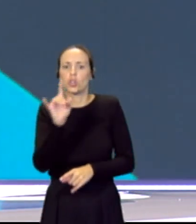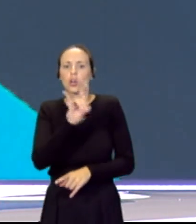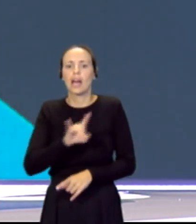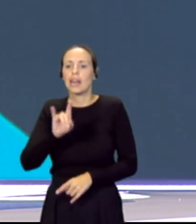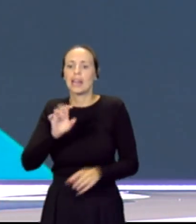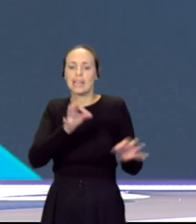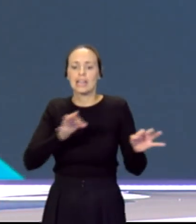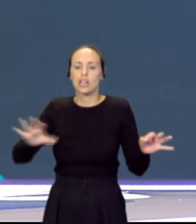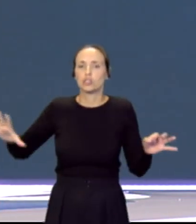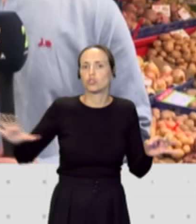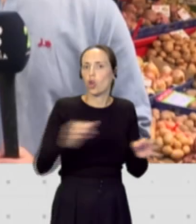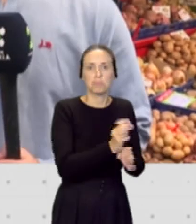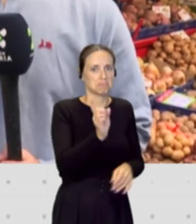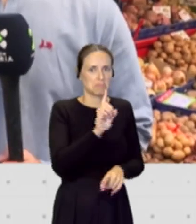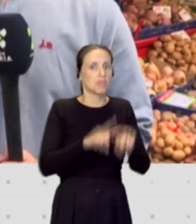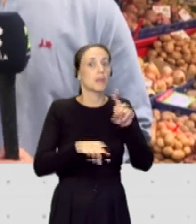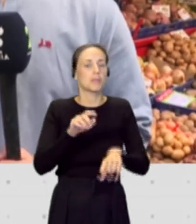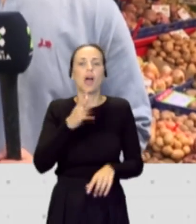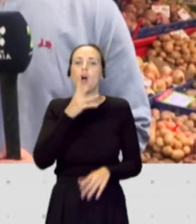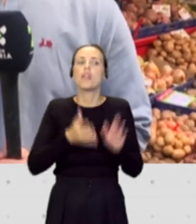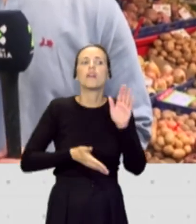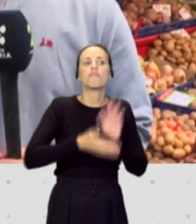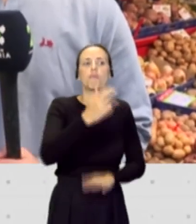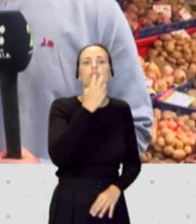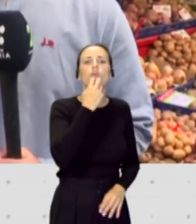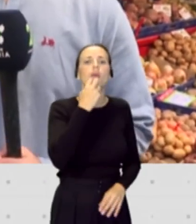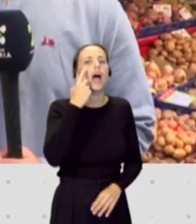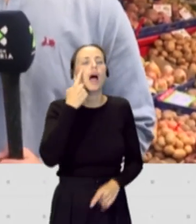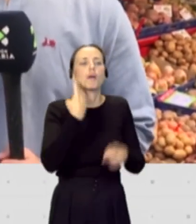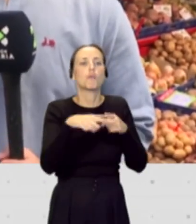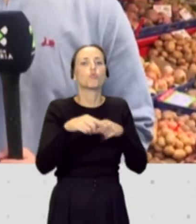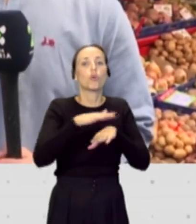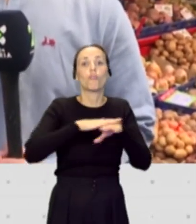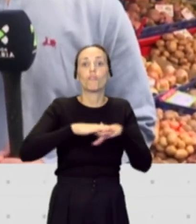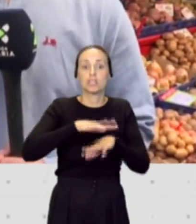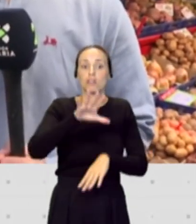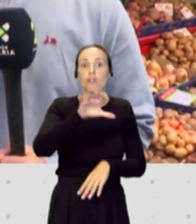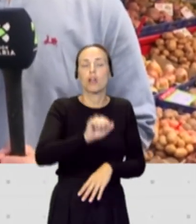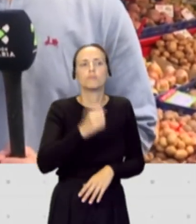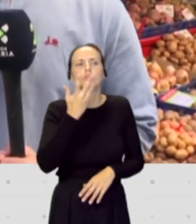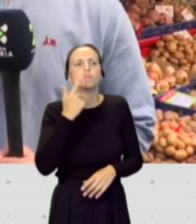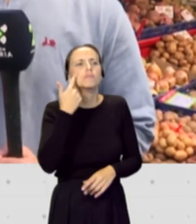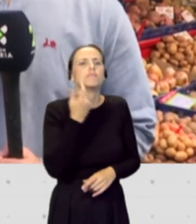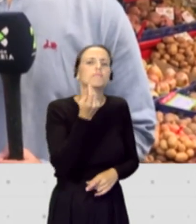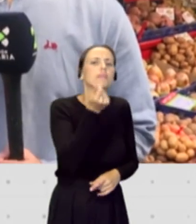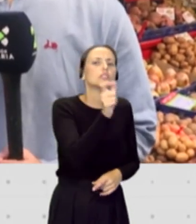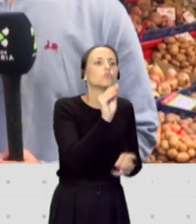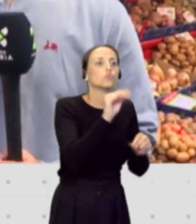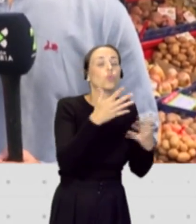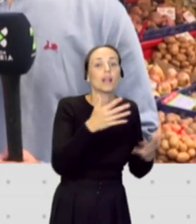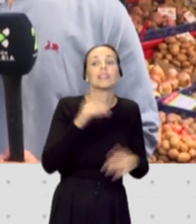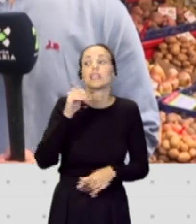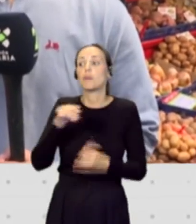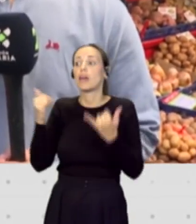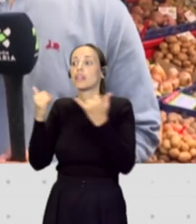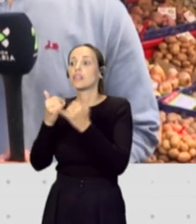vamos a irnos hasta la gomera para conocer el precio de algunos de los productos básicos de la cesta de la compra y también vamos a ir a tenerif ahí están